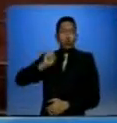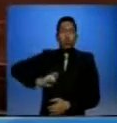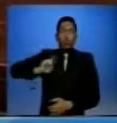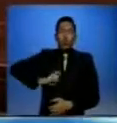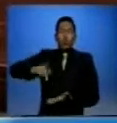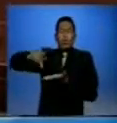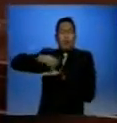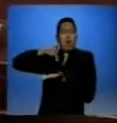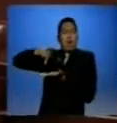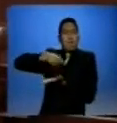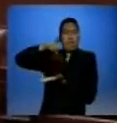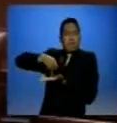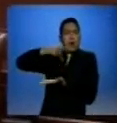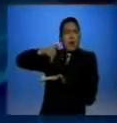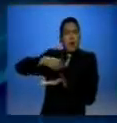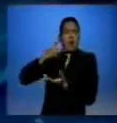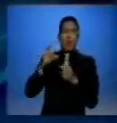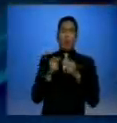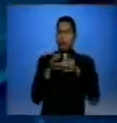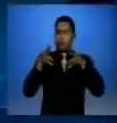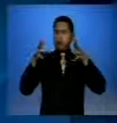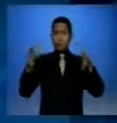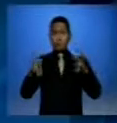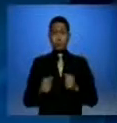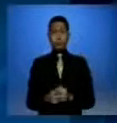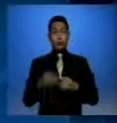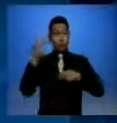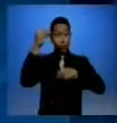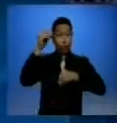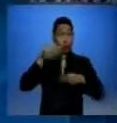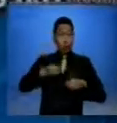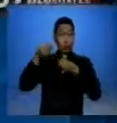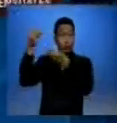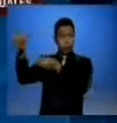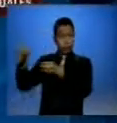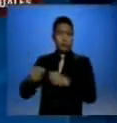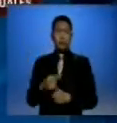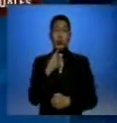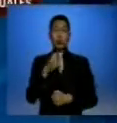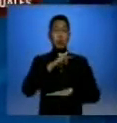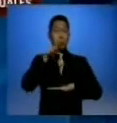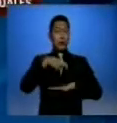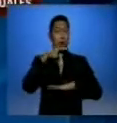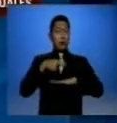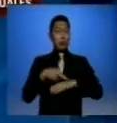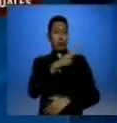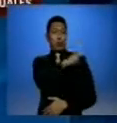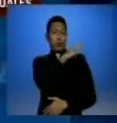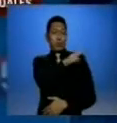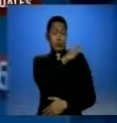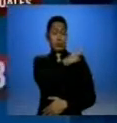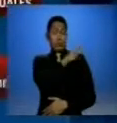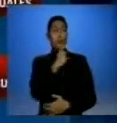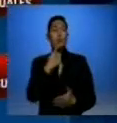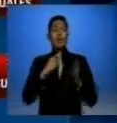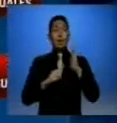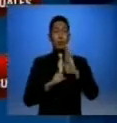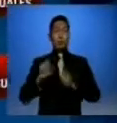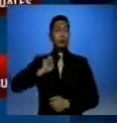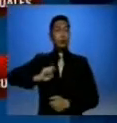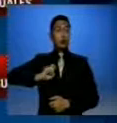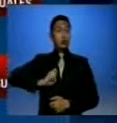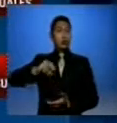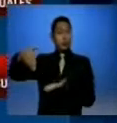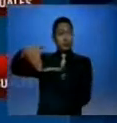más altos que los que aportan al IES. Según el documento filtrado, el rector de la universidad, Enrique Ayala, por ejemplo,